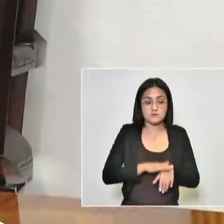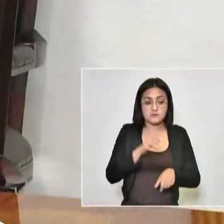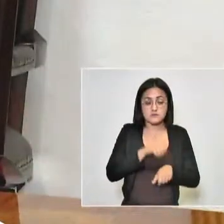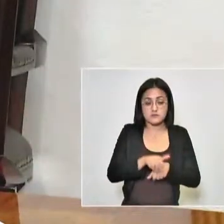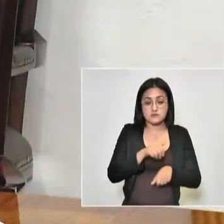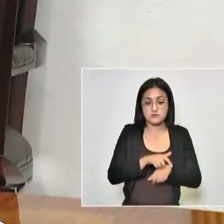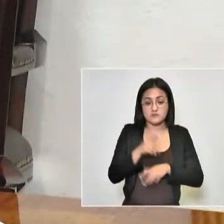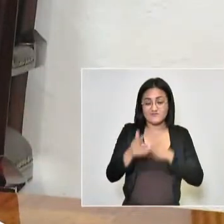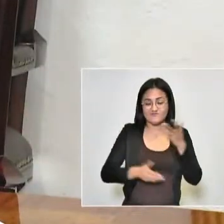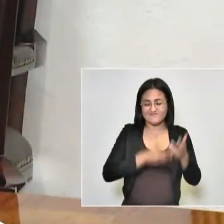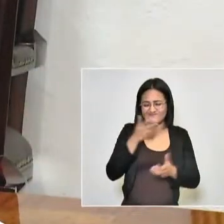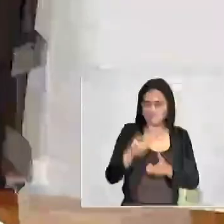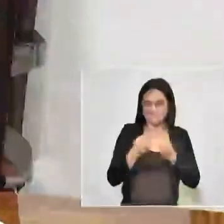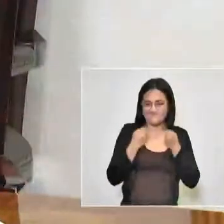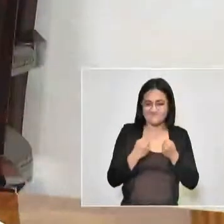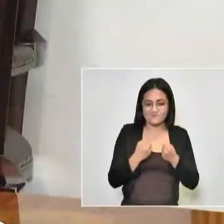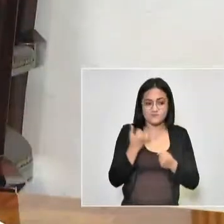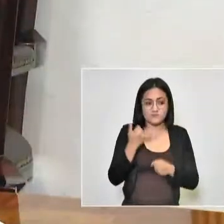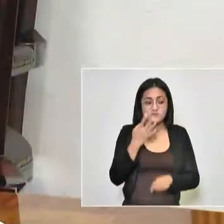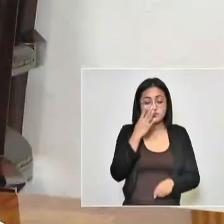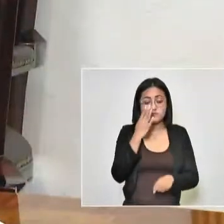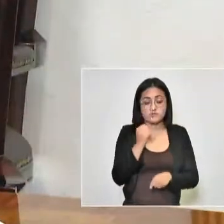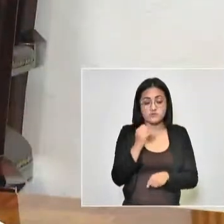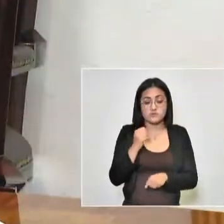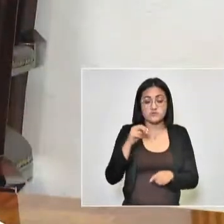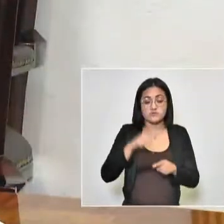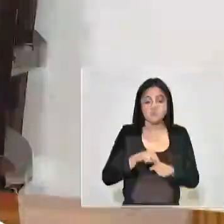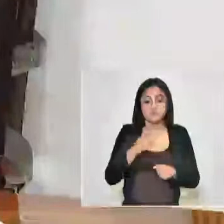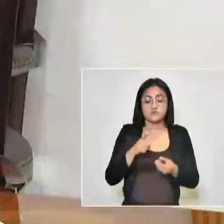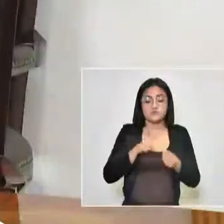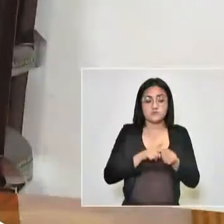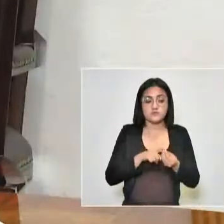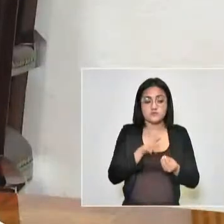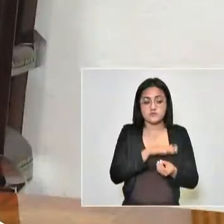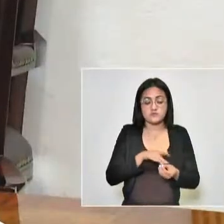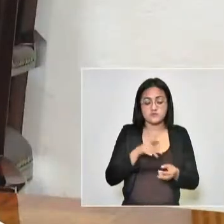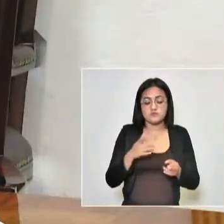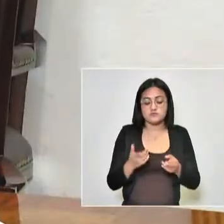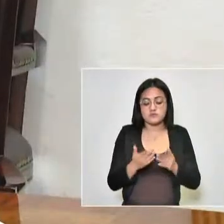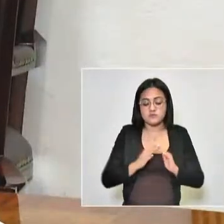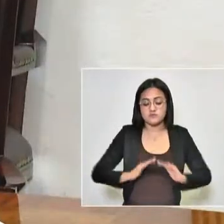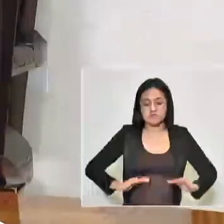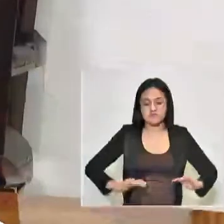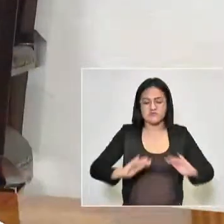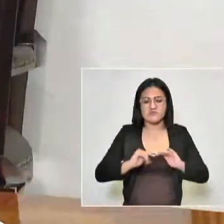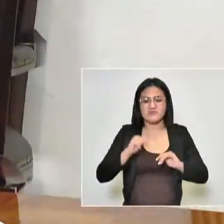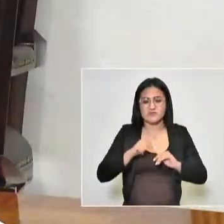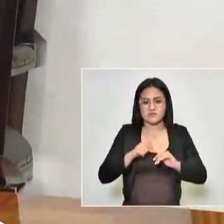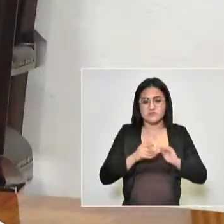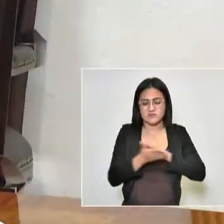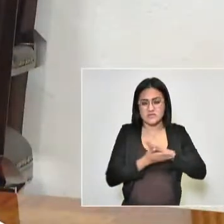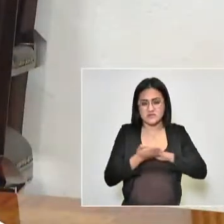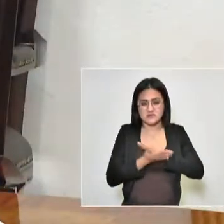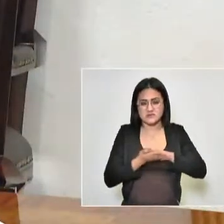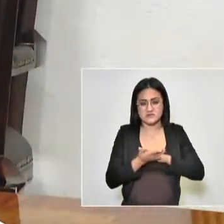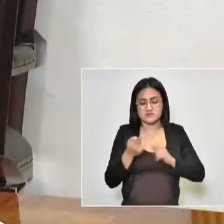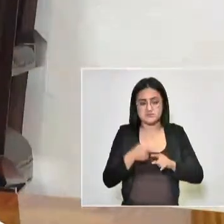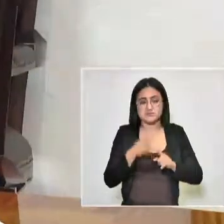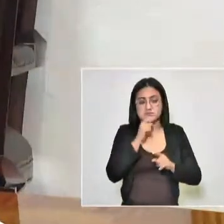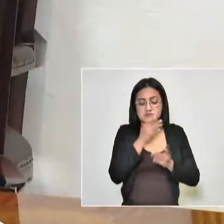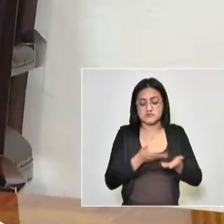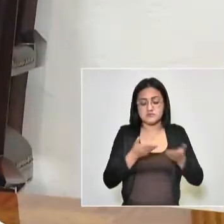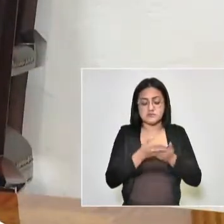número de incendios forestales y noveno en cuanto a superficie afectada. Sin embargo, comparado con la misma fecha del